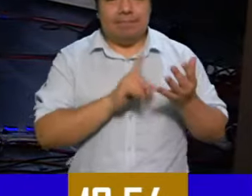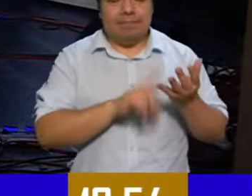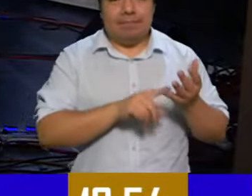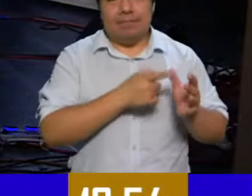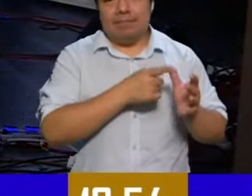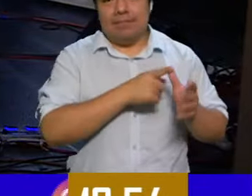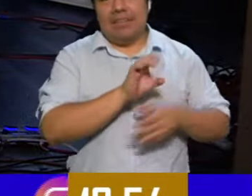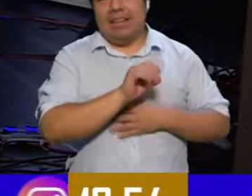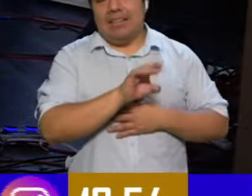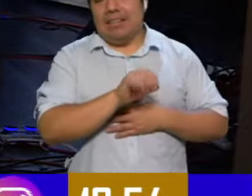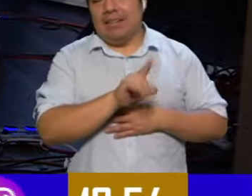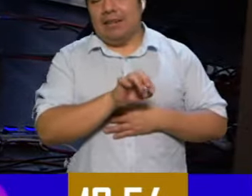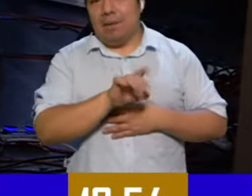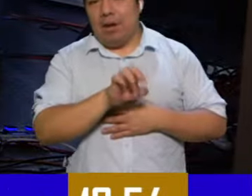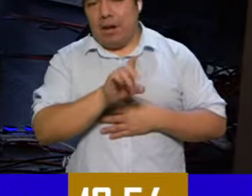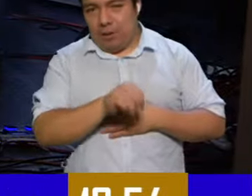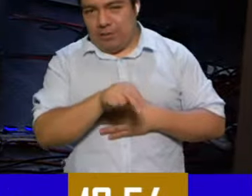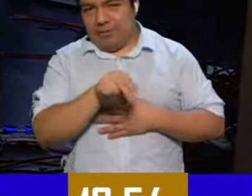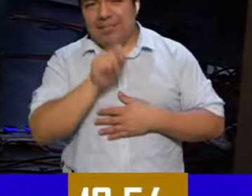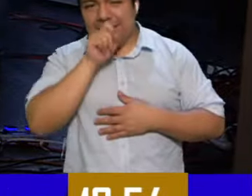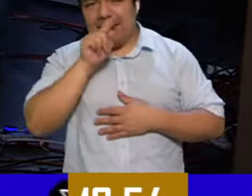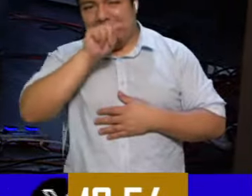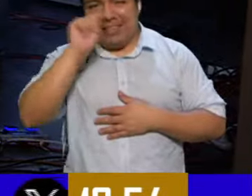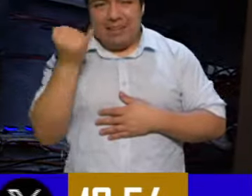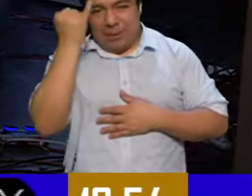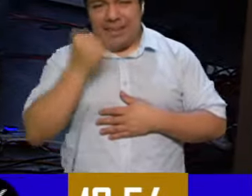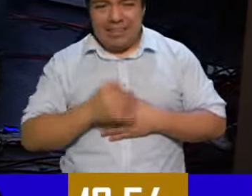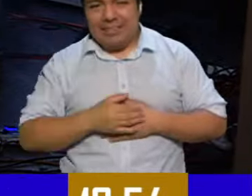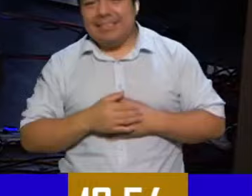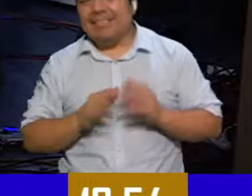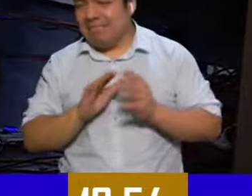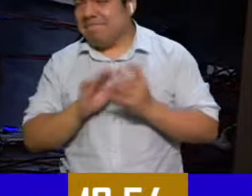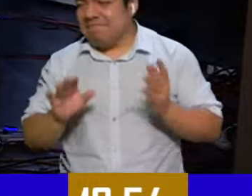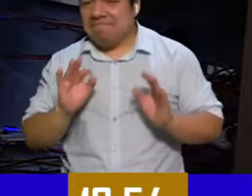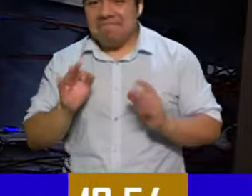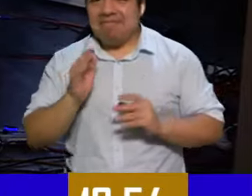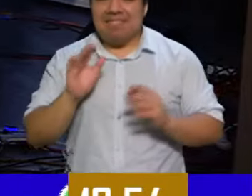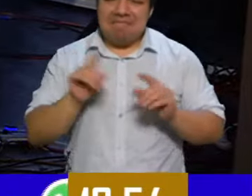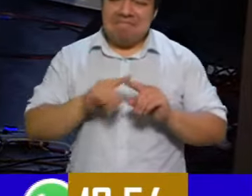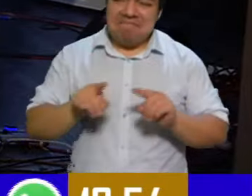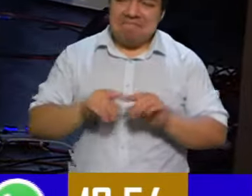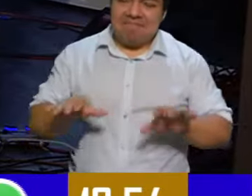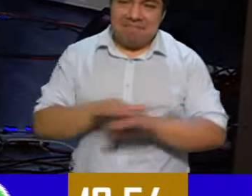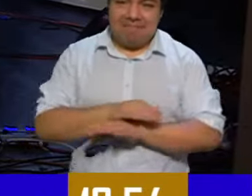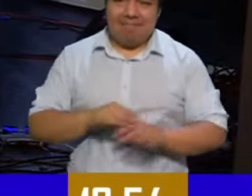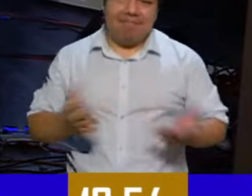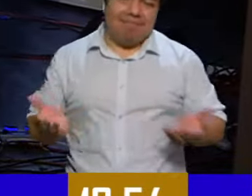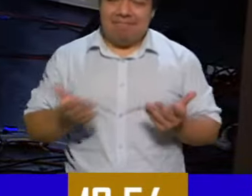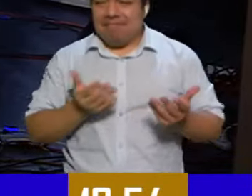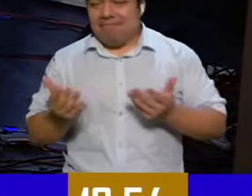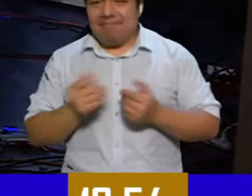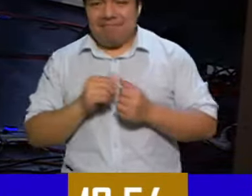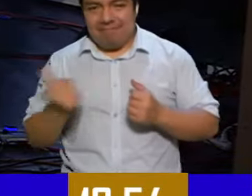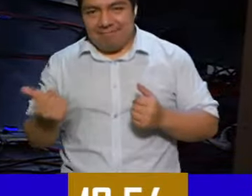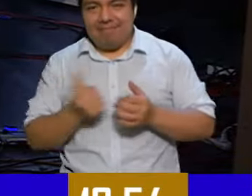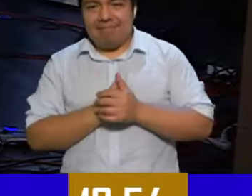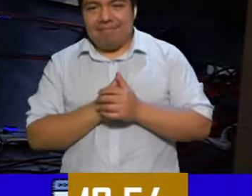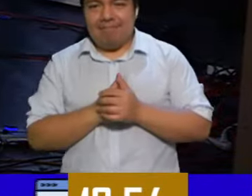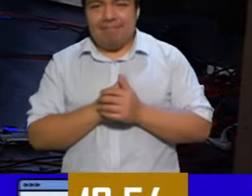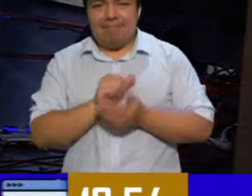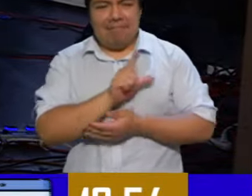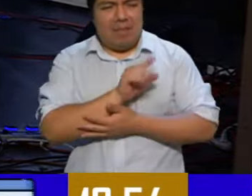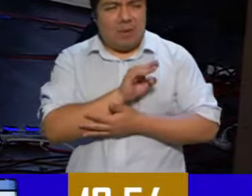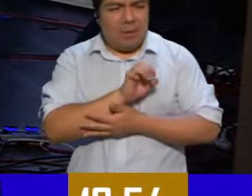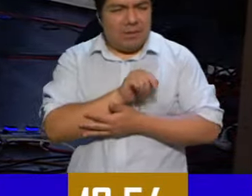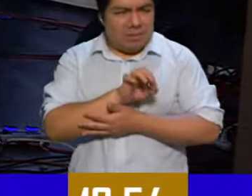Cardenales de Nuevo León. De Tijuana, de Nuevo León. Ya los pasó. Es que ya se cambiaron porque no había apoyo. Es que eran otros. Y acá ya nos dijo que Luis Miguel, ¿o